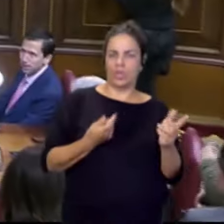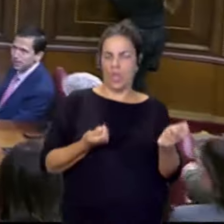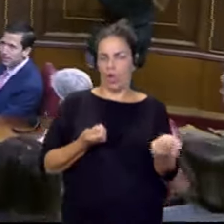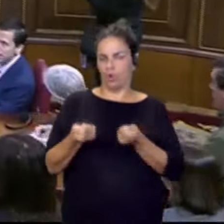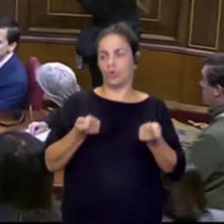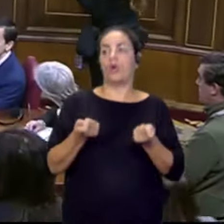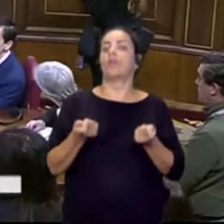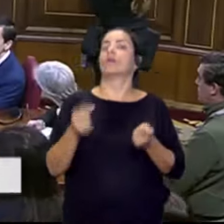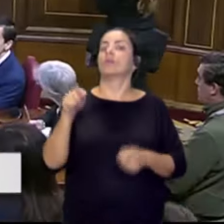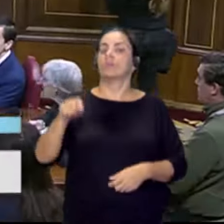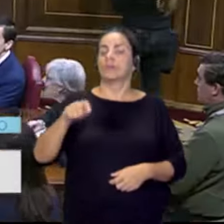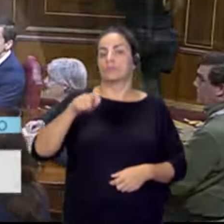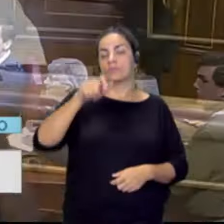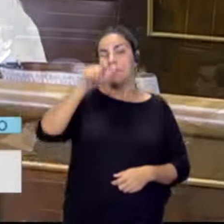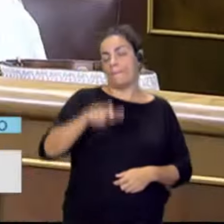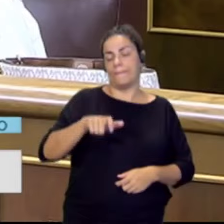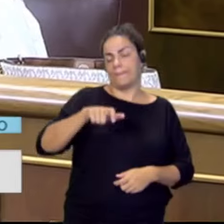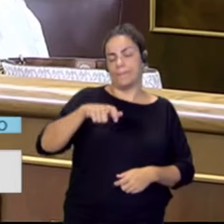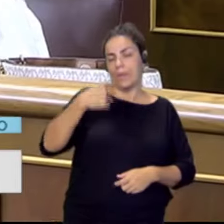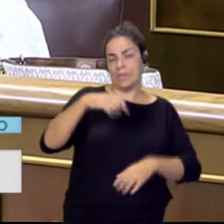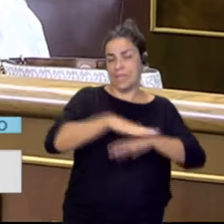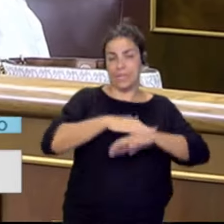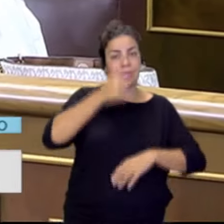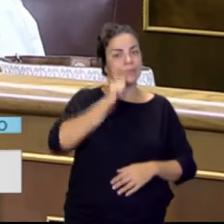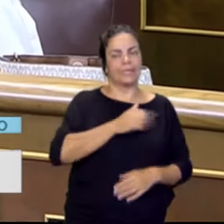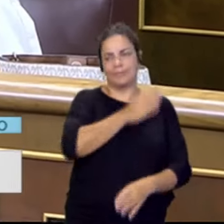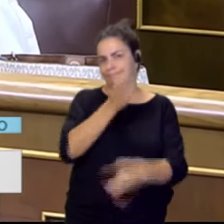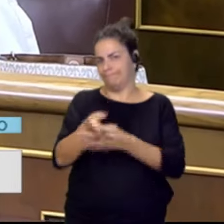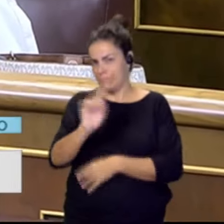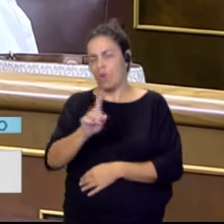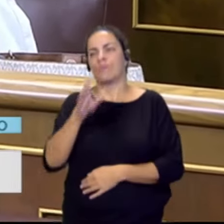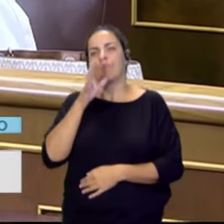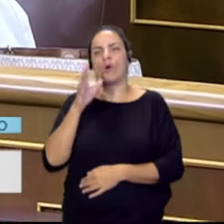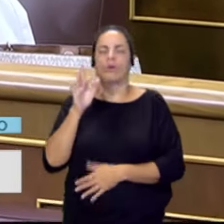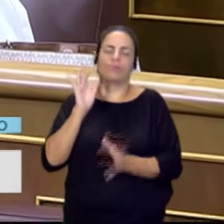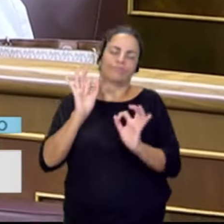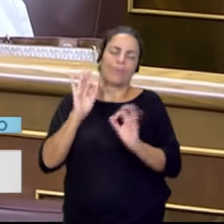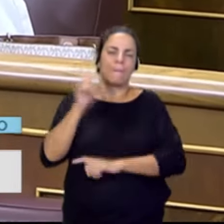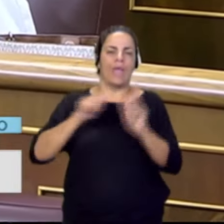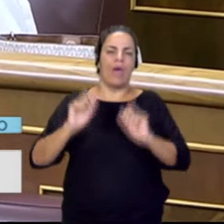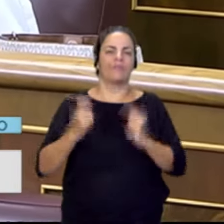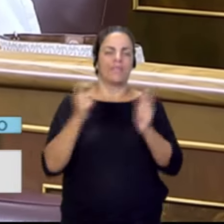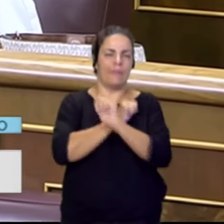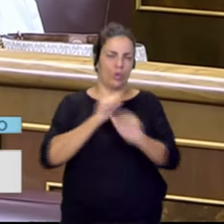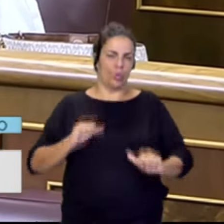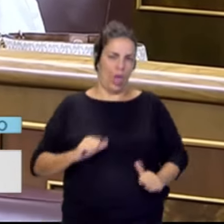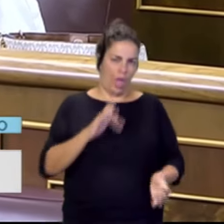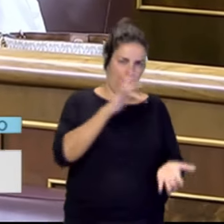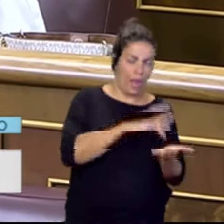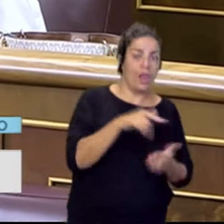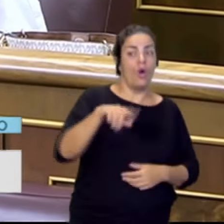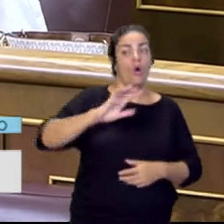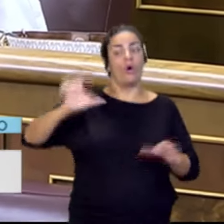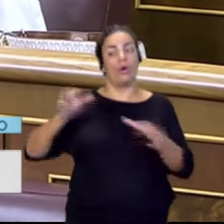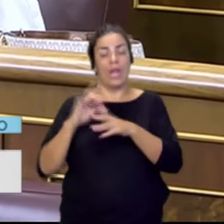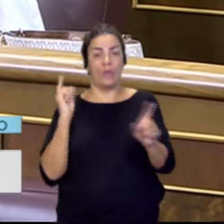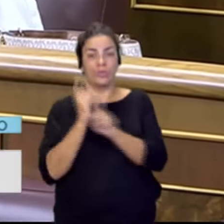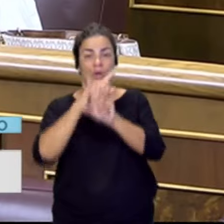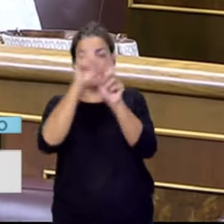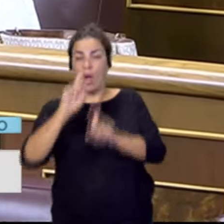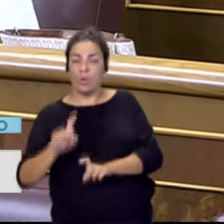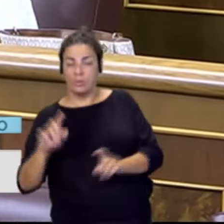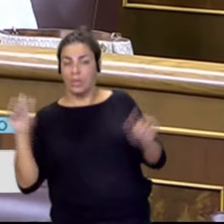no acude el presidente del Gobierno, Pedro Sánchez, por encontrarse de viaje oficial a Portugal. Hoy las preguntas de la oposición están